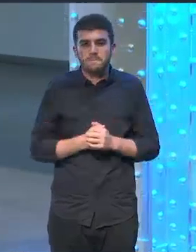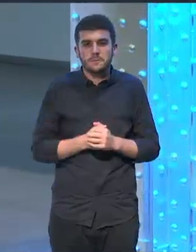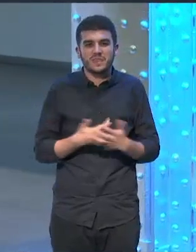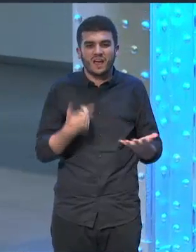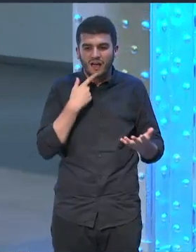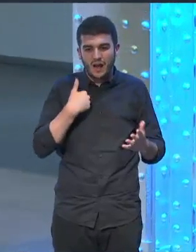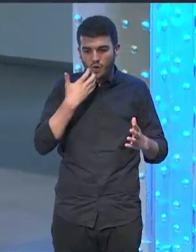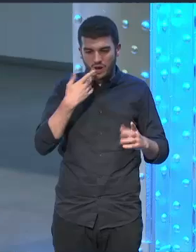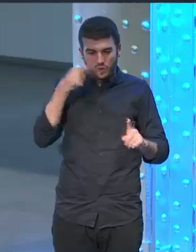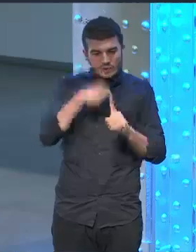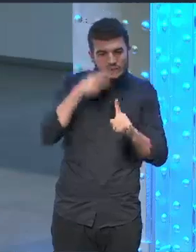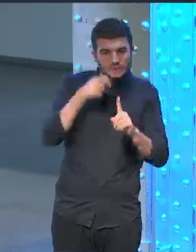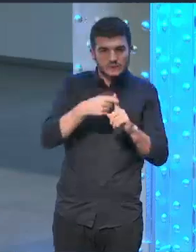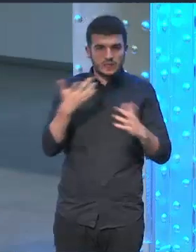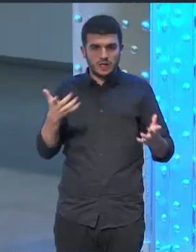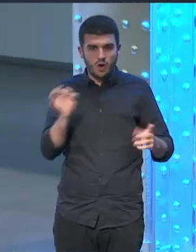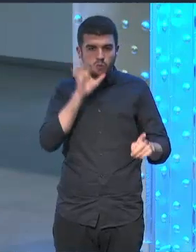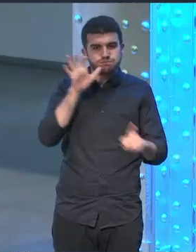algún tipo de acoso y algún tipo de